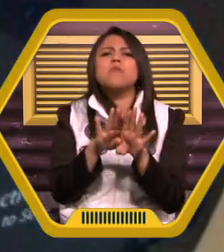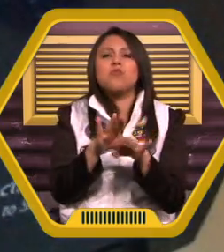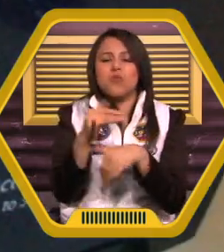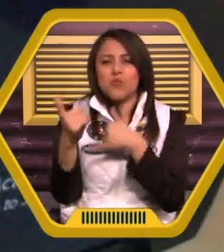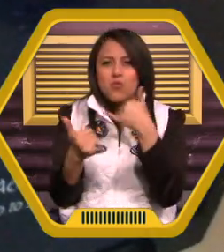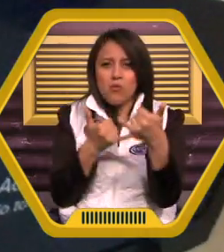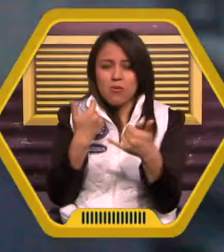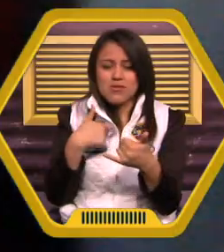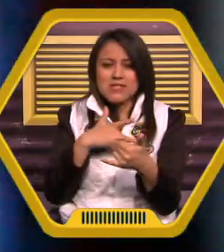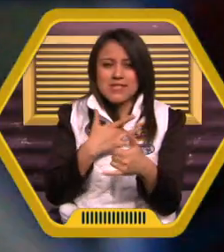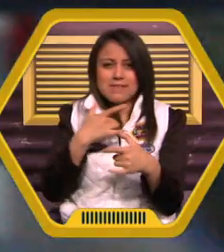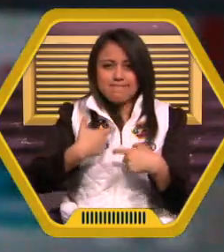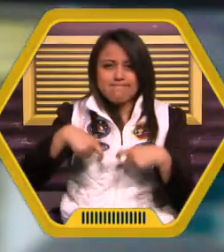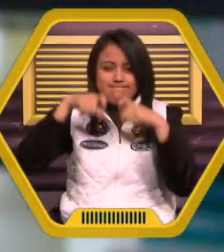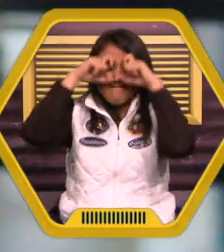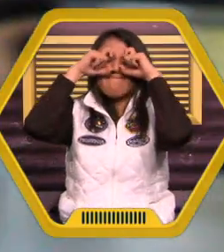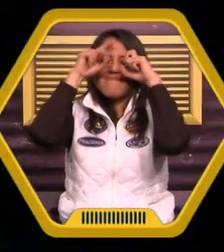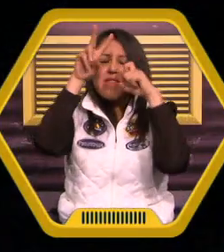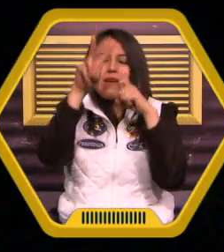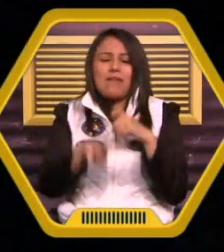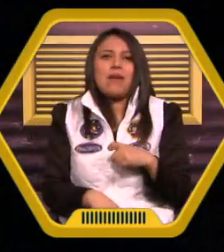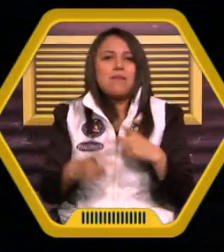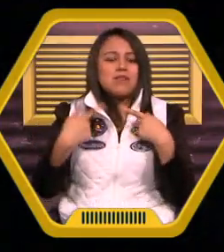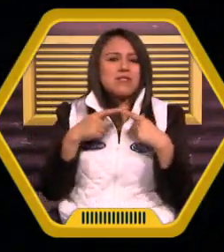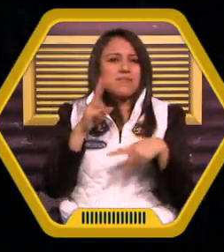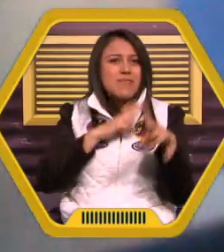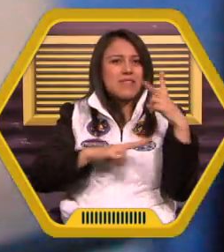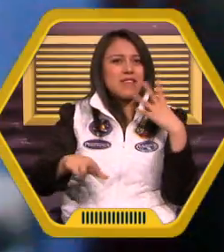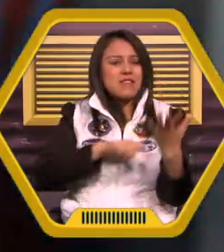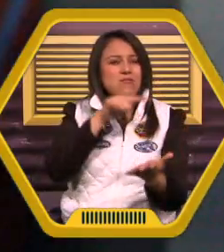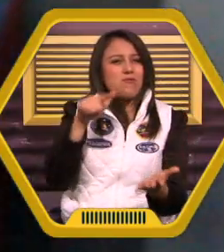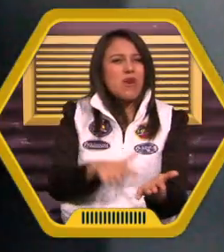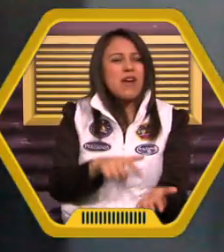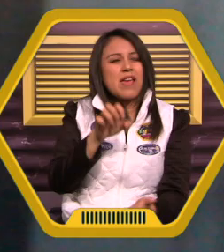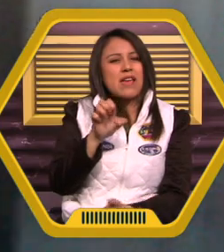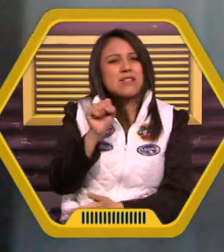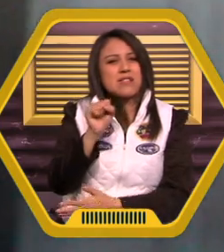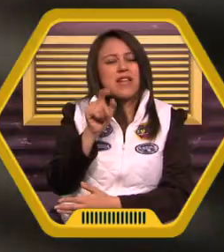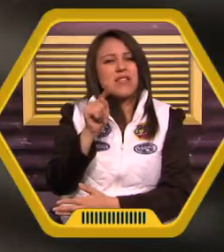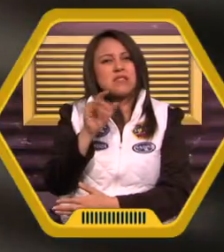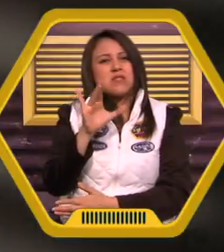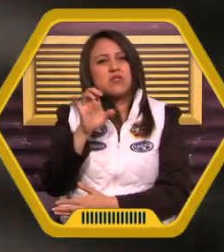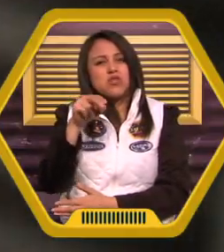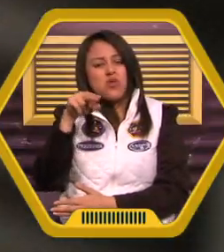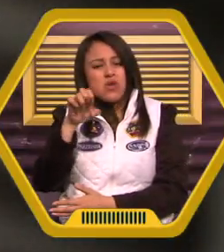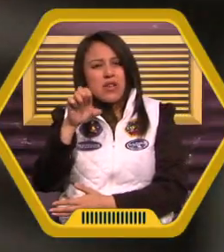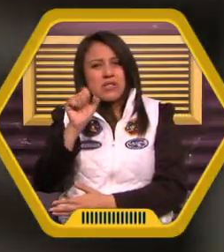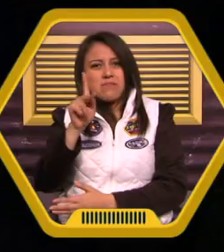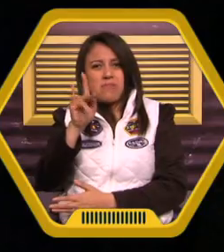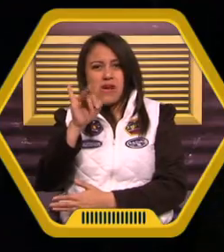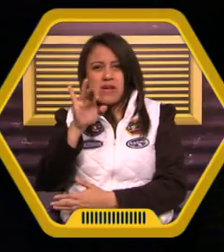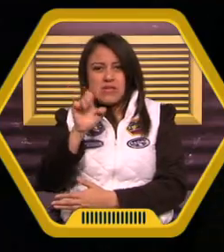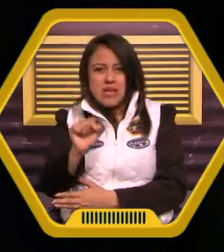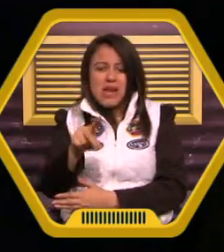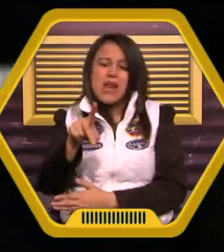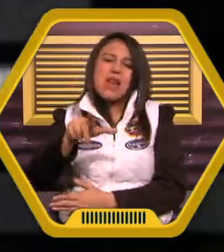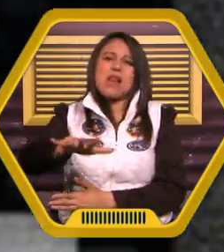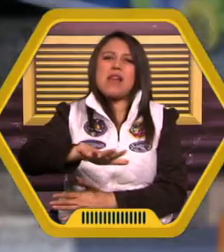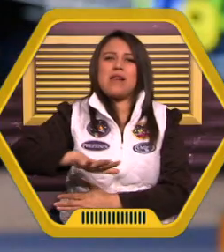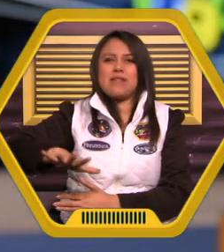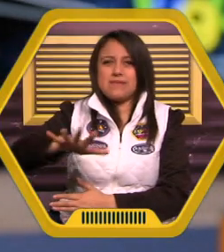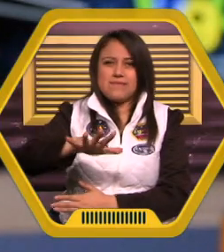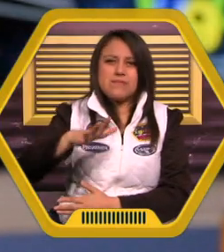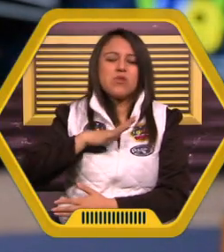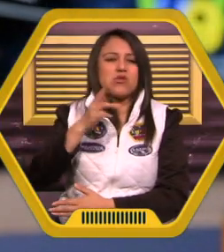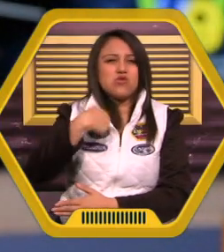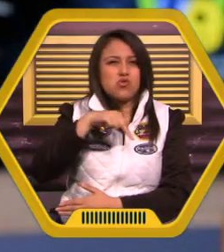de realidad virtual para todos los visitantes de la estación espacial TV Azteca Villa Juguetón. Desarrollamos un sistema y